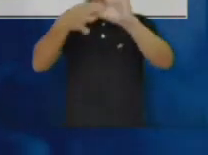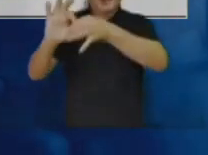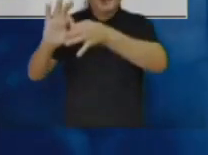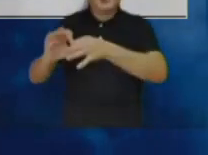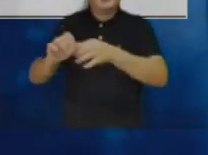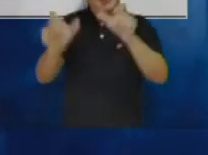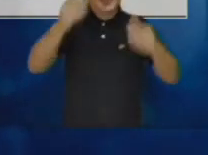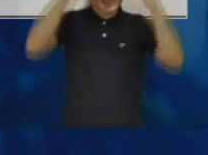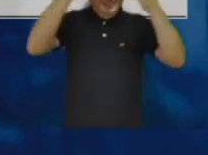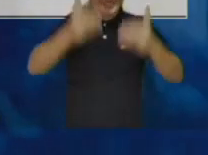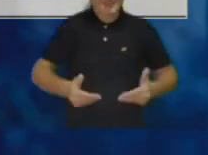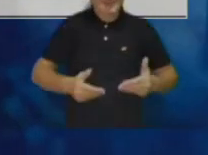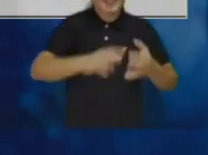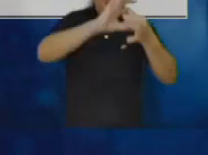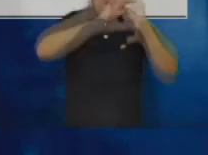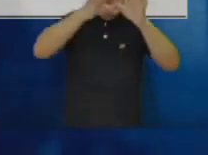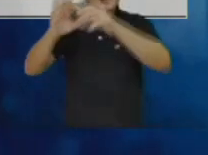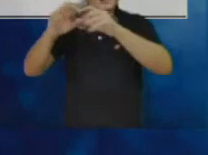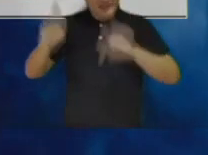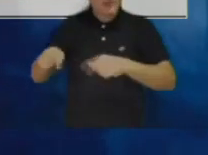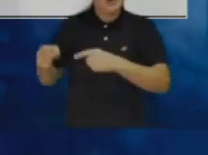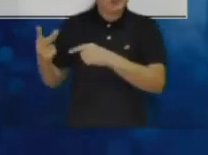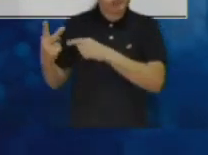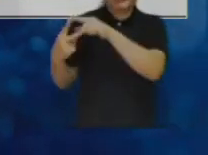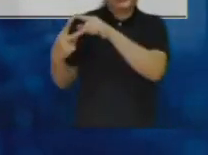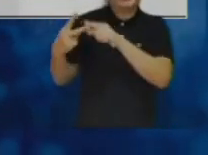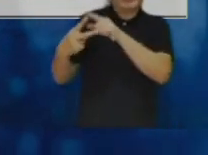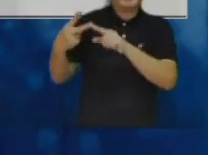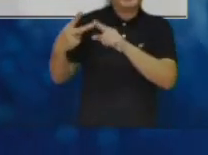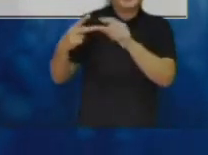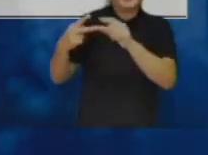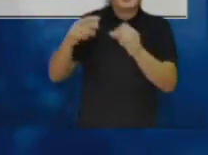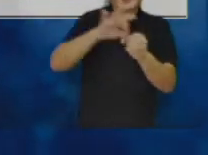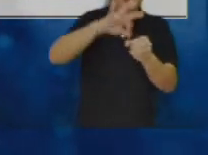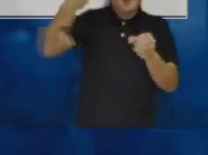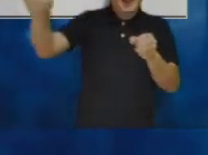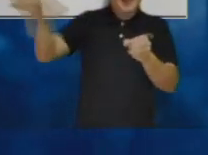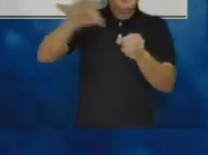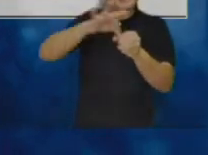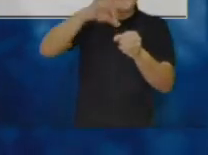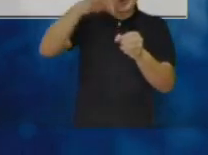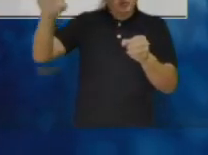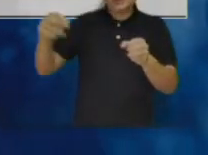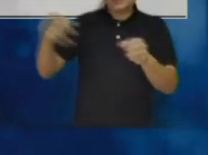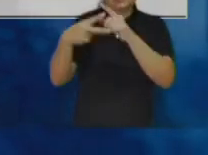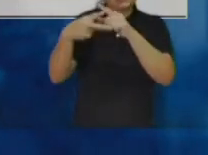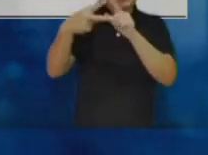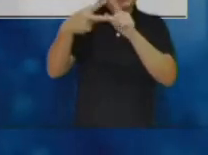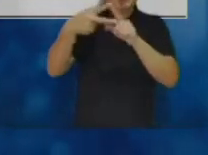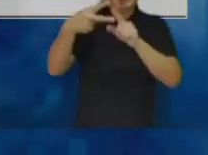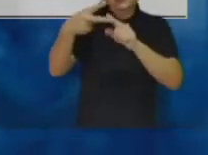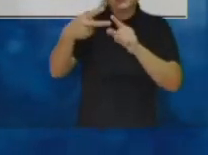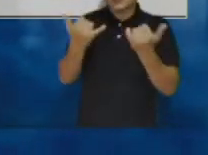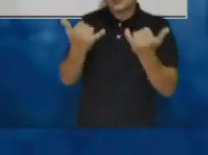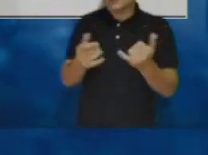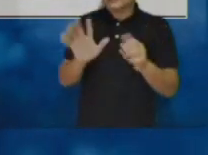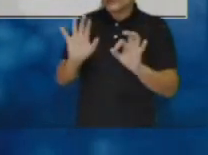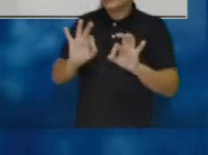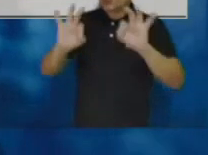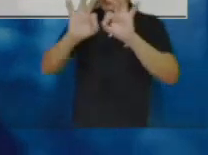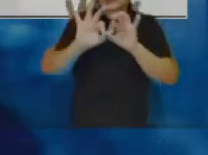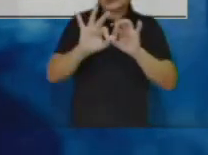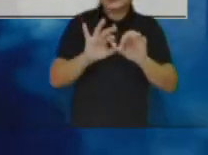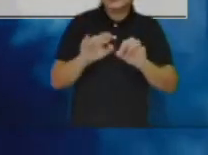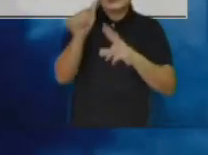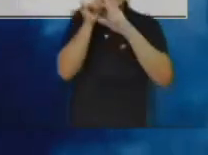ese aspecto. Entonces, muchas agencias, incluso tener la colaboración de su agencia sería muy interesante. Y unos casos